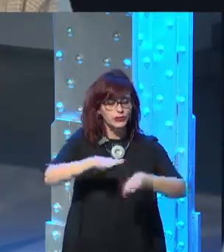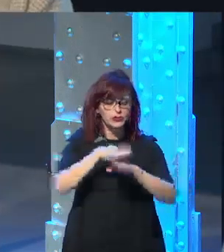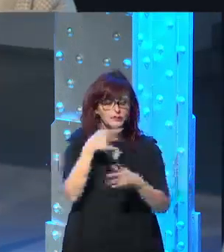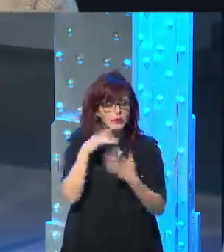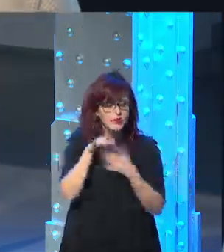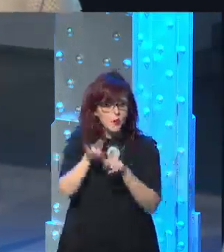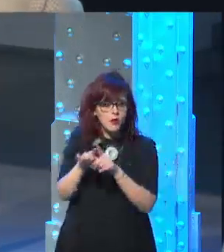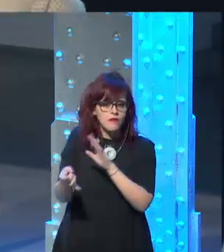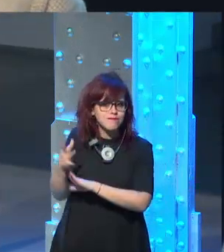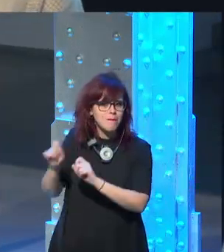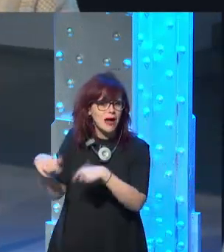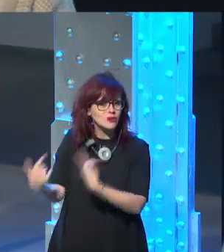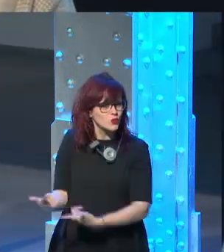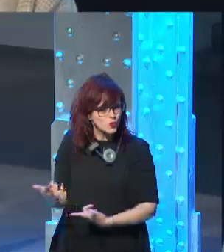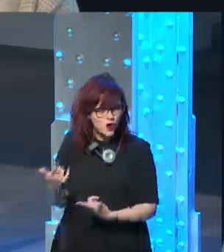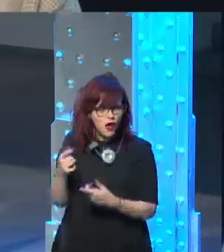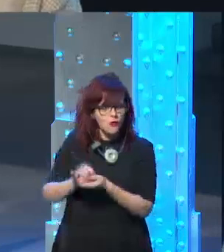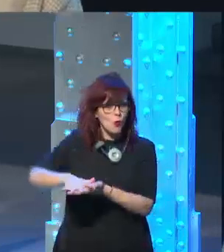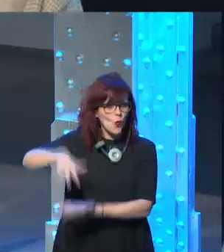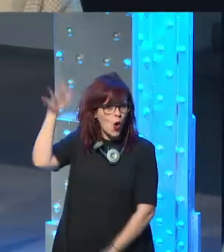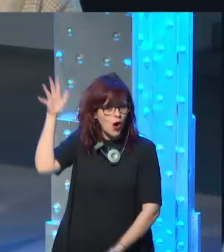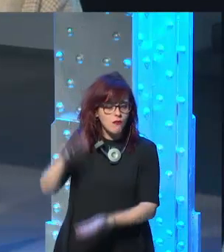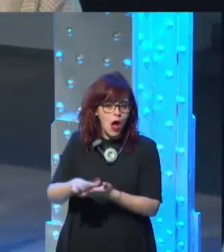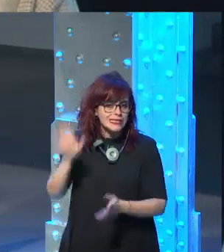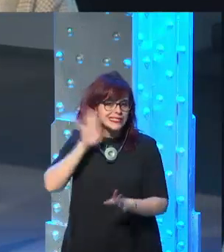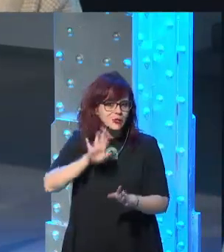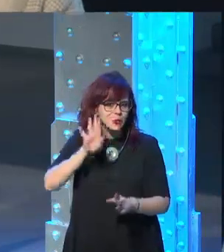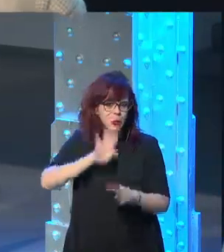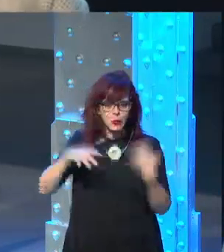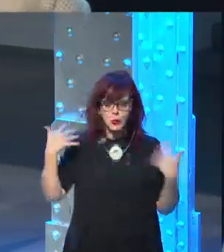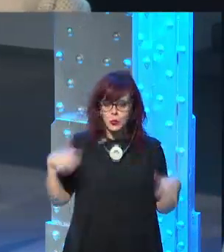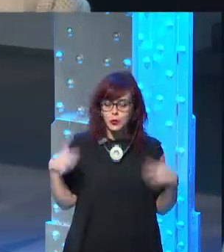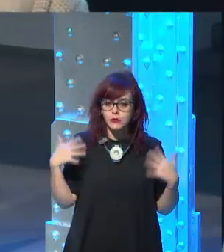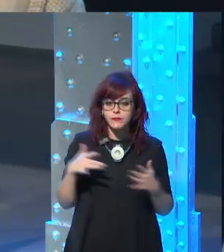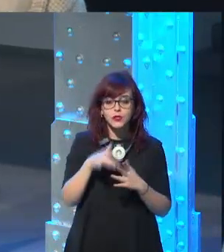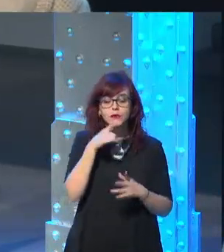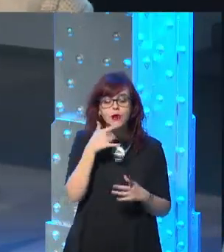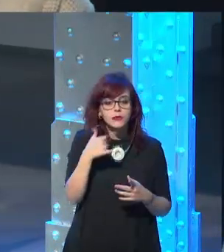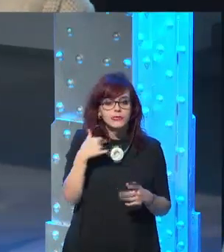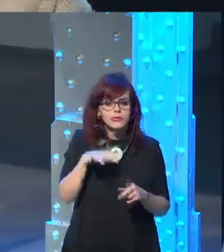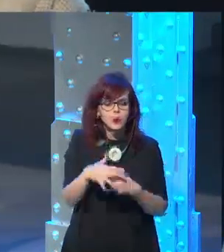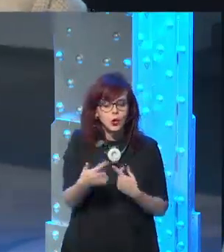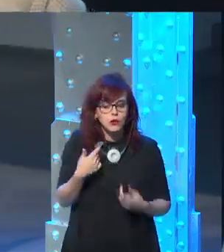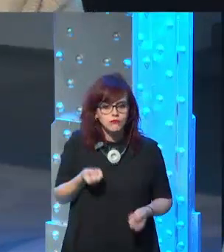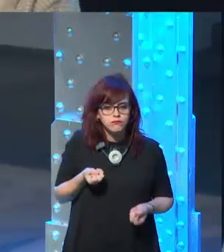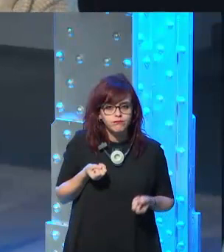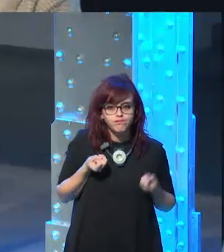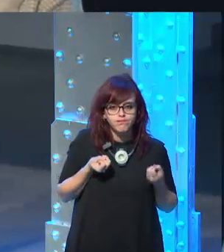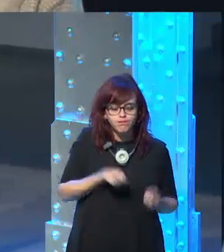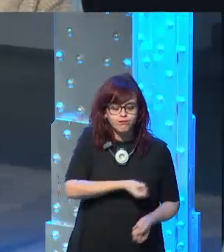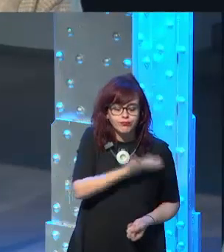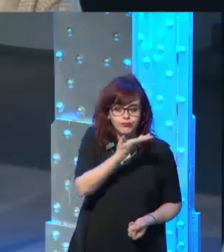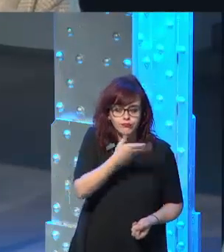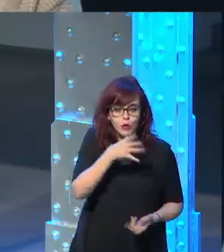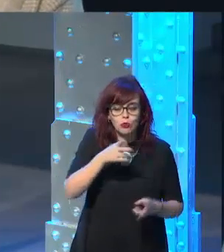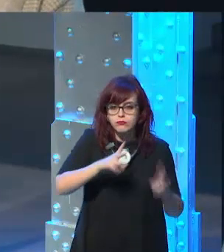basura. Es una de las industrias más sucias del mundo. Y como reacción, y en